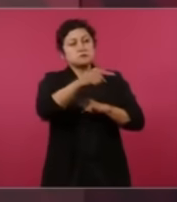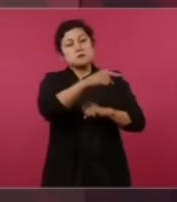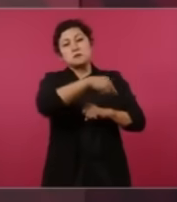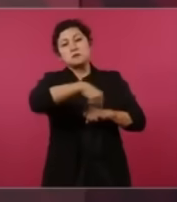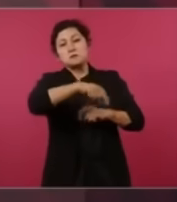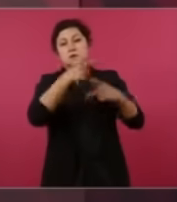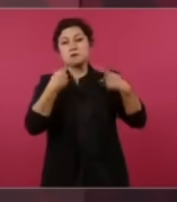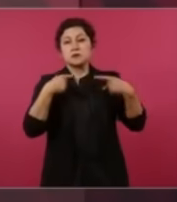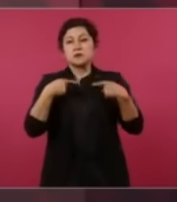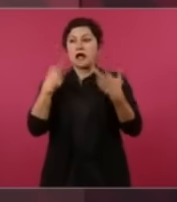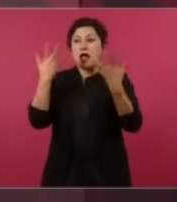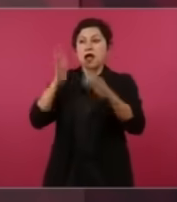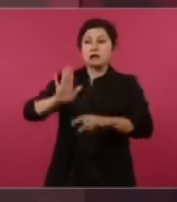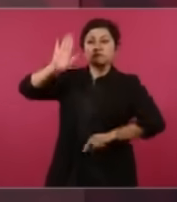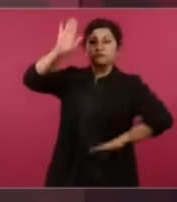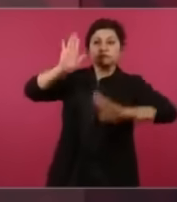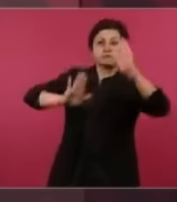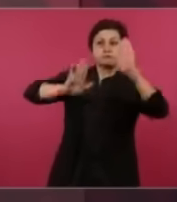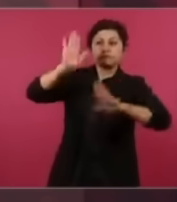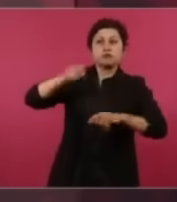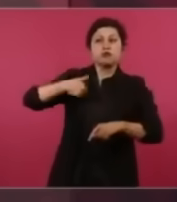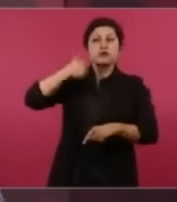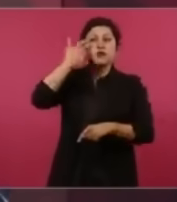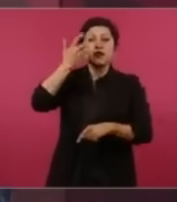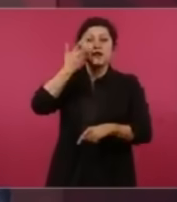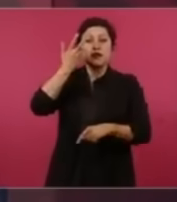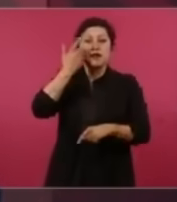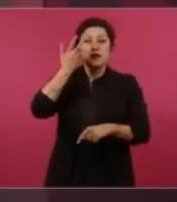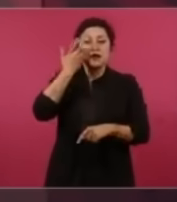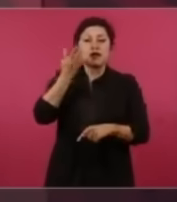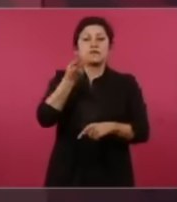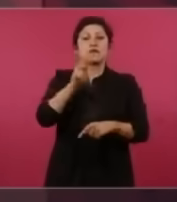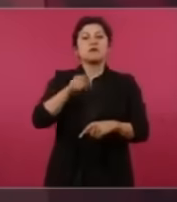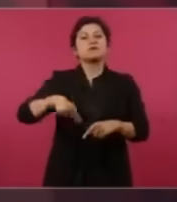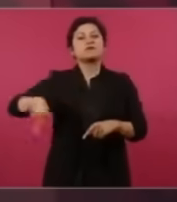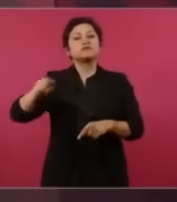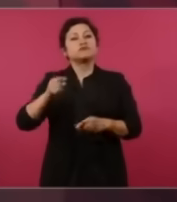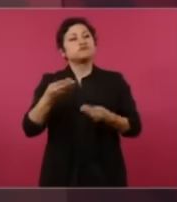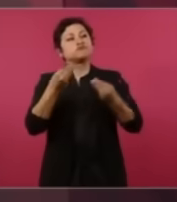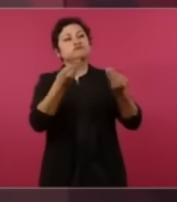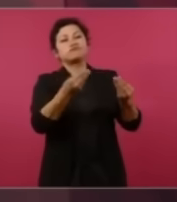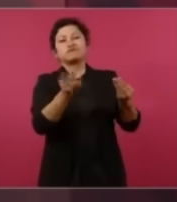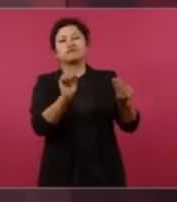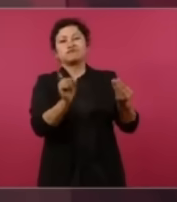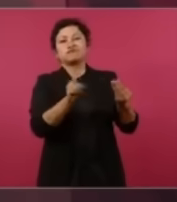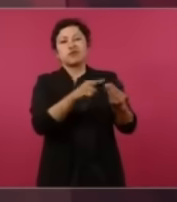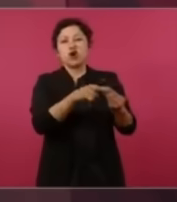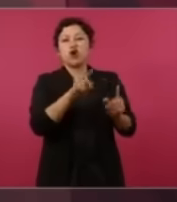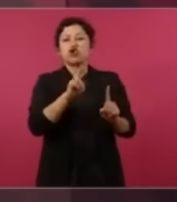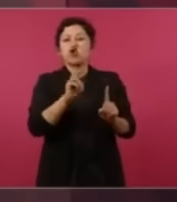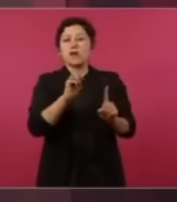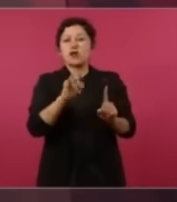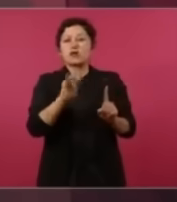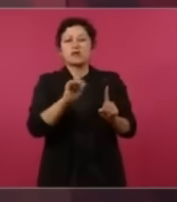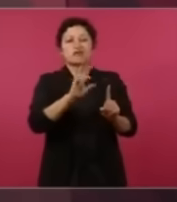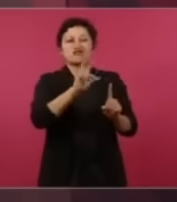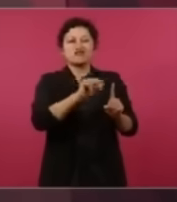y para compensarlo a Roberto Hernández le dieron Banamex.